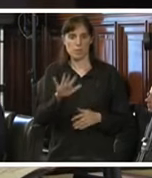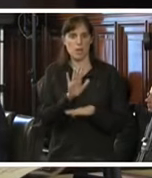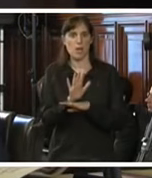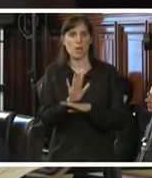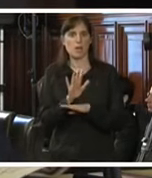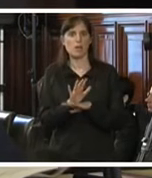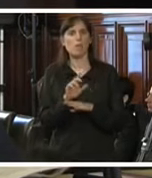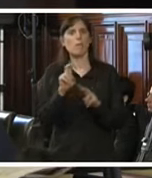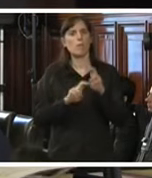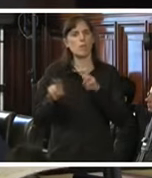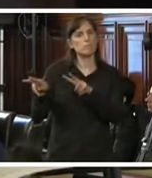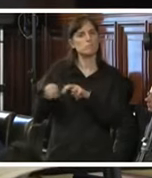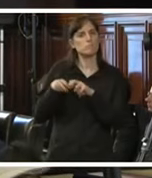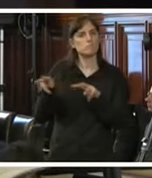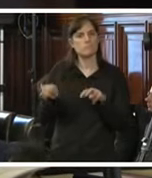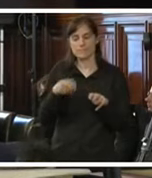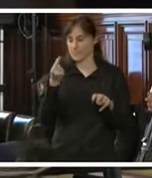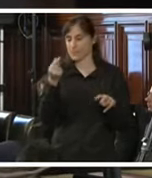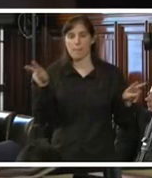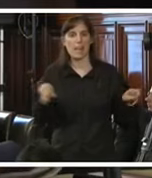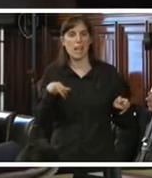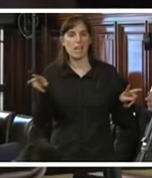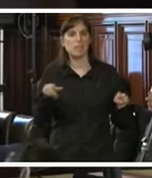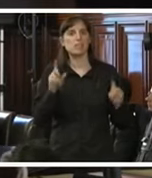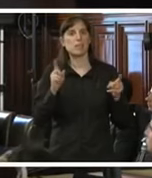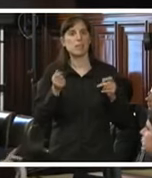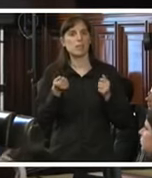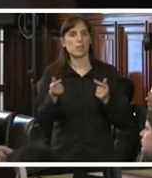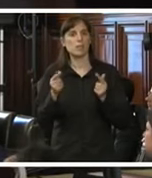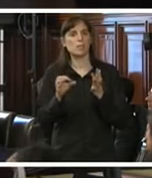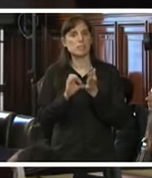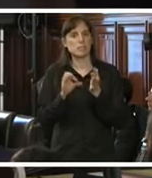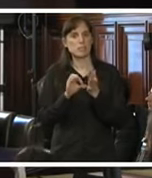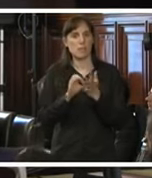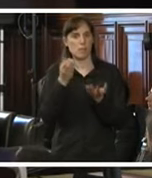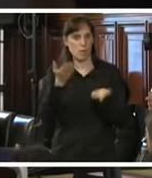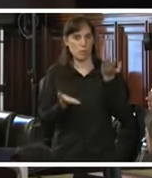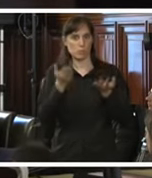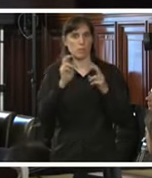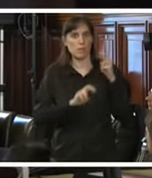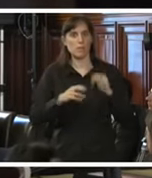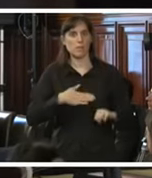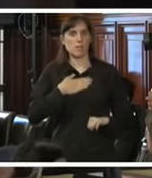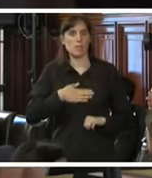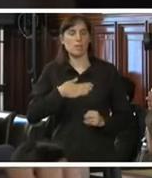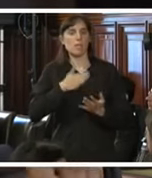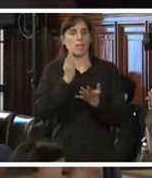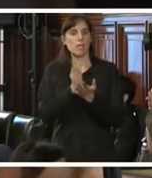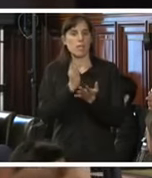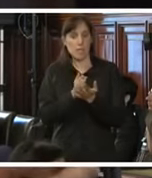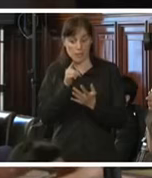el recaudar a estos sectores, sino que también operan sobre el sistema de justicia para defender los derechos de